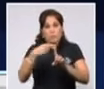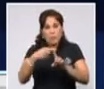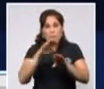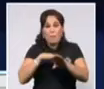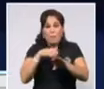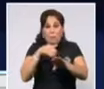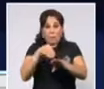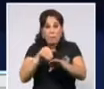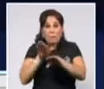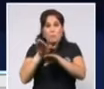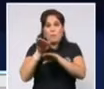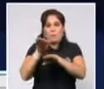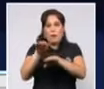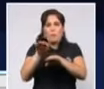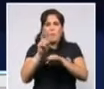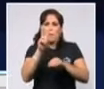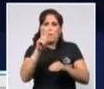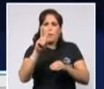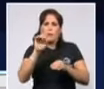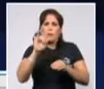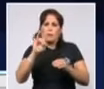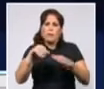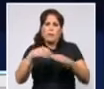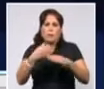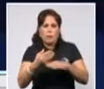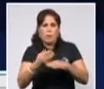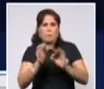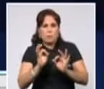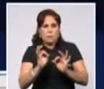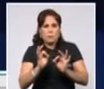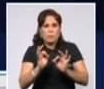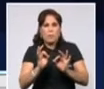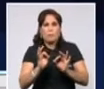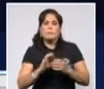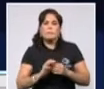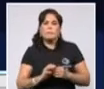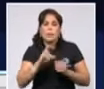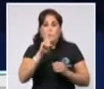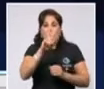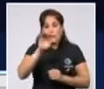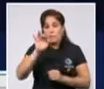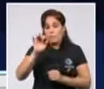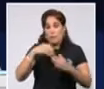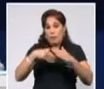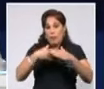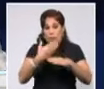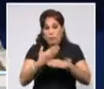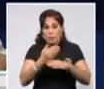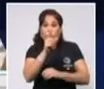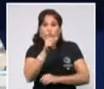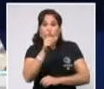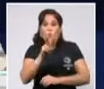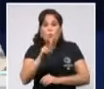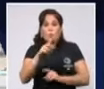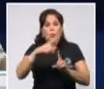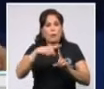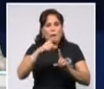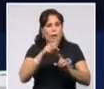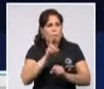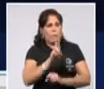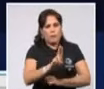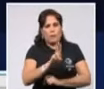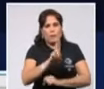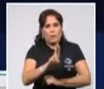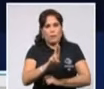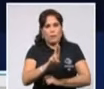de 27 días y en terapia, de ellos, de los 27 días, 12 fueron en terapia intensiva